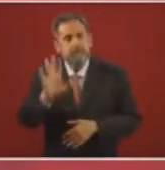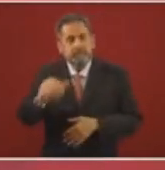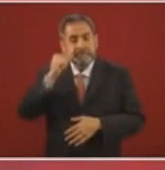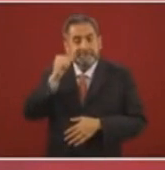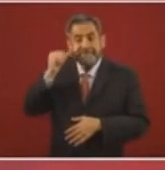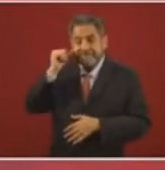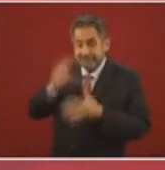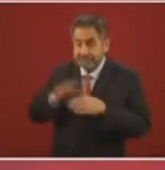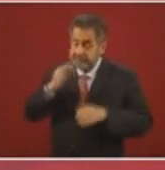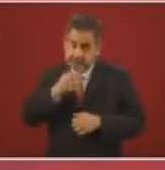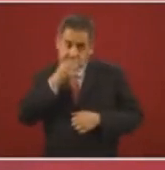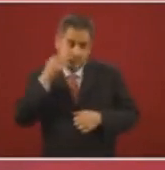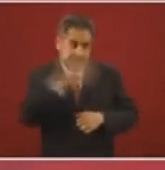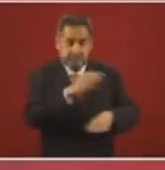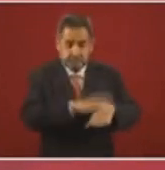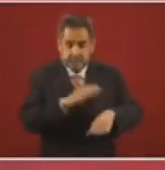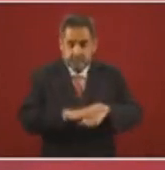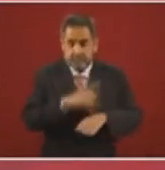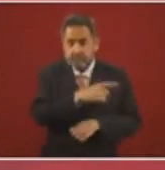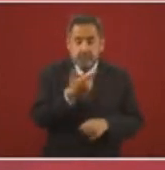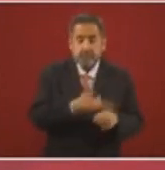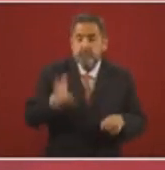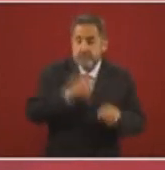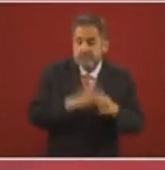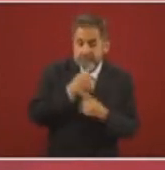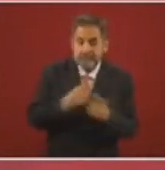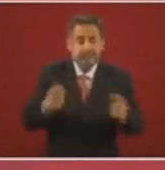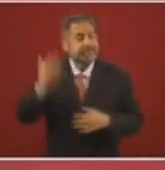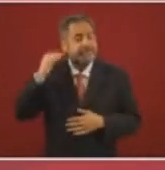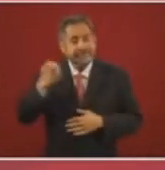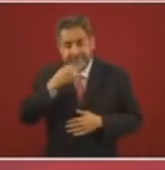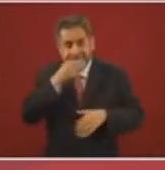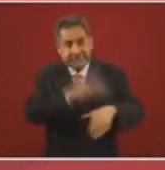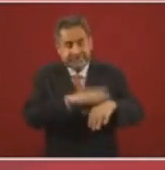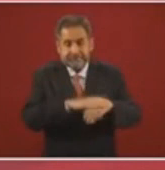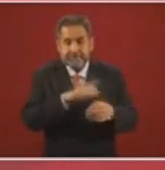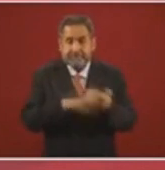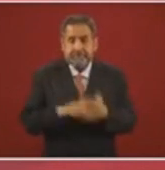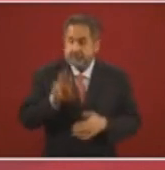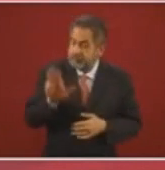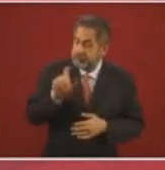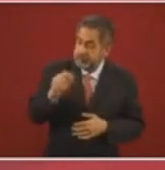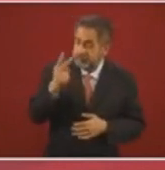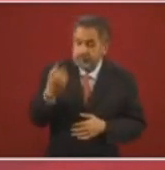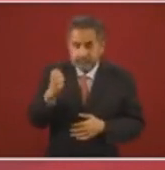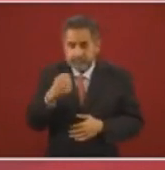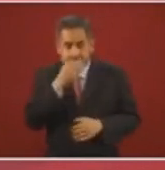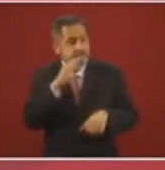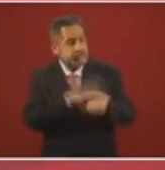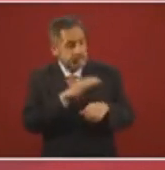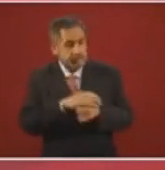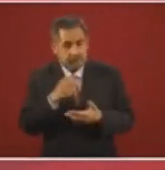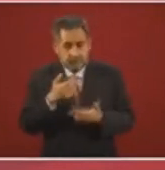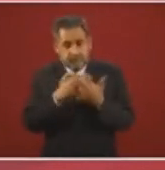al hospital infantil oficialmente desde el inicio de enero le hicimos el bien miércoles 22 de enero ahí va a estar